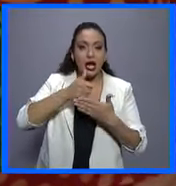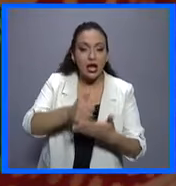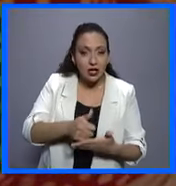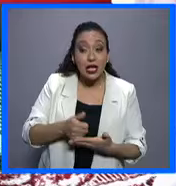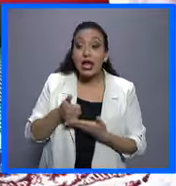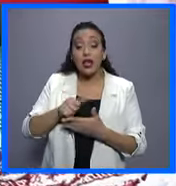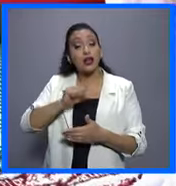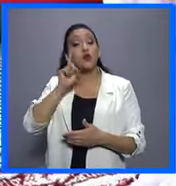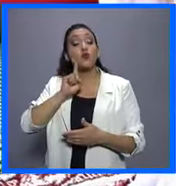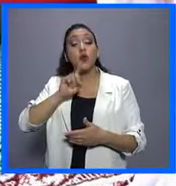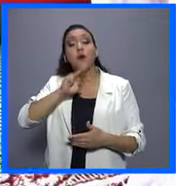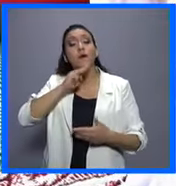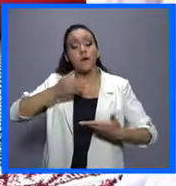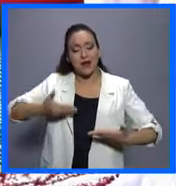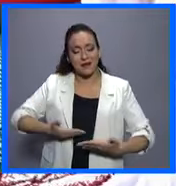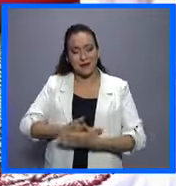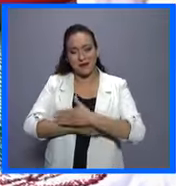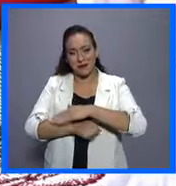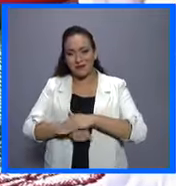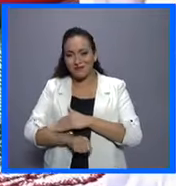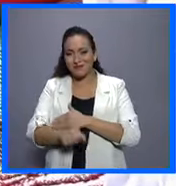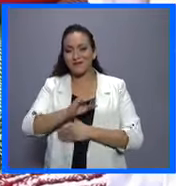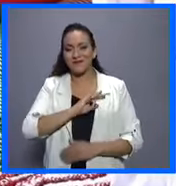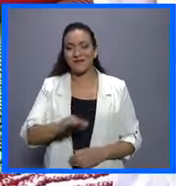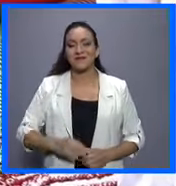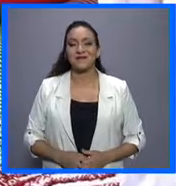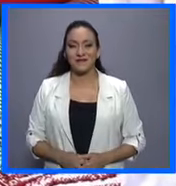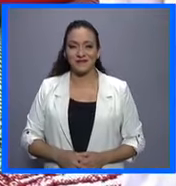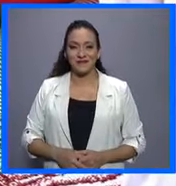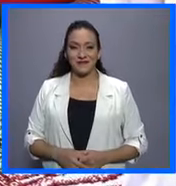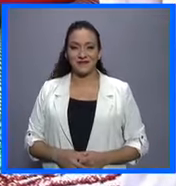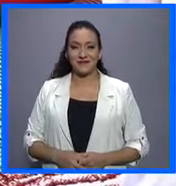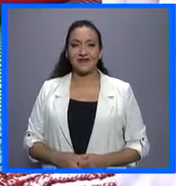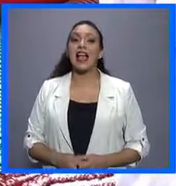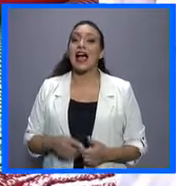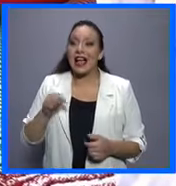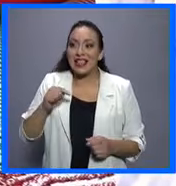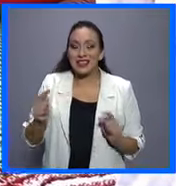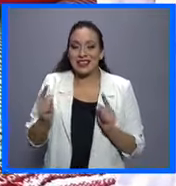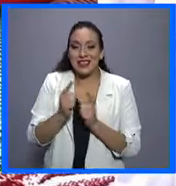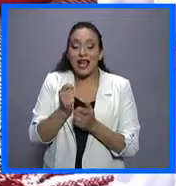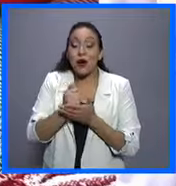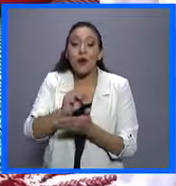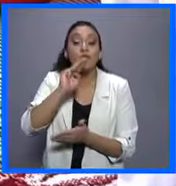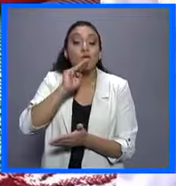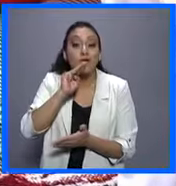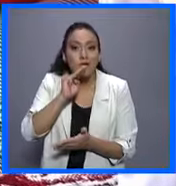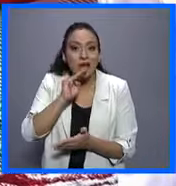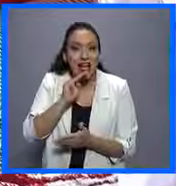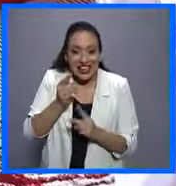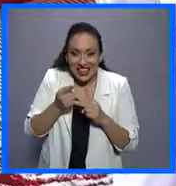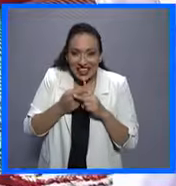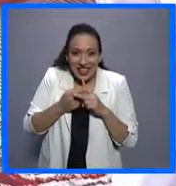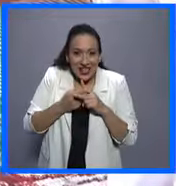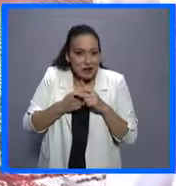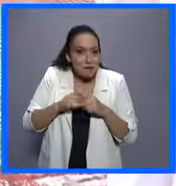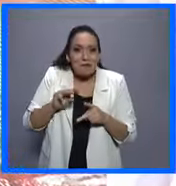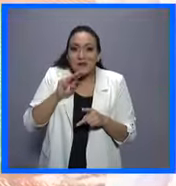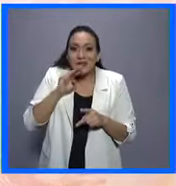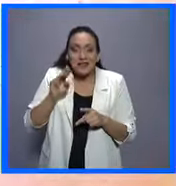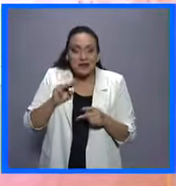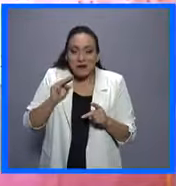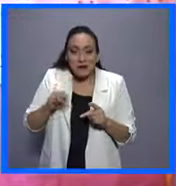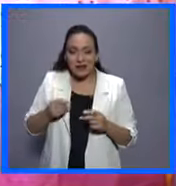entornos familiares y armoniosos. El hecho de atender a una mamá desde el inicio, como cualquier